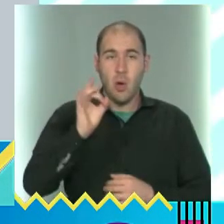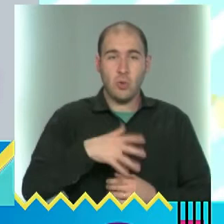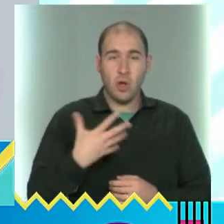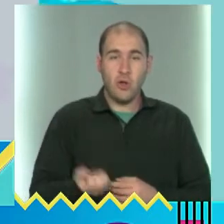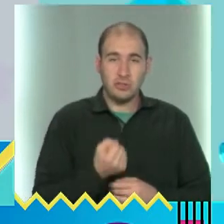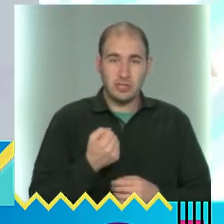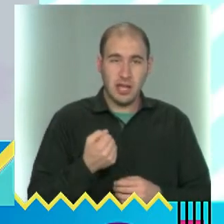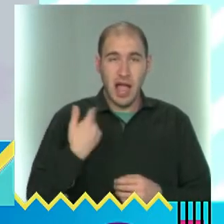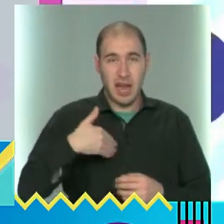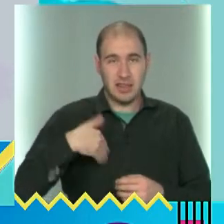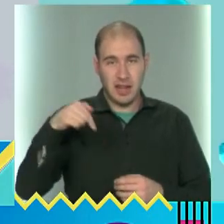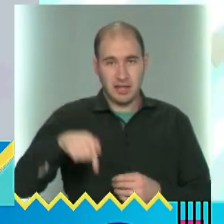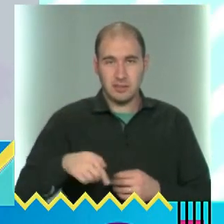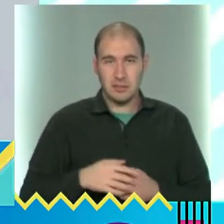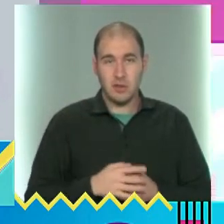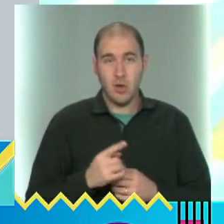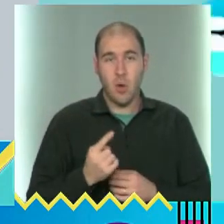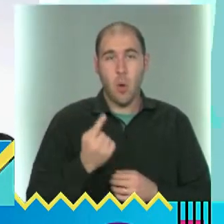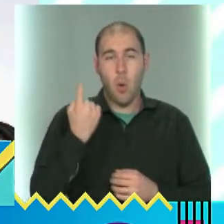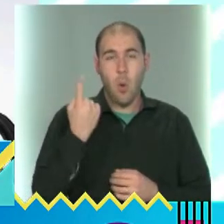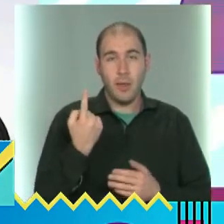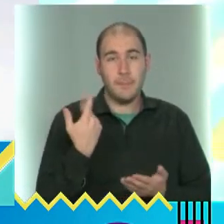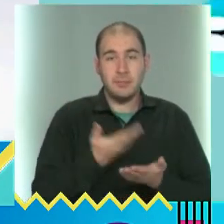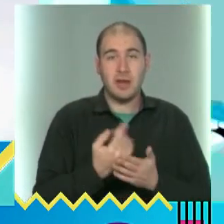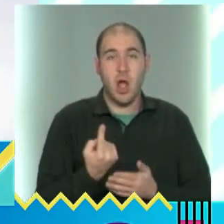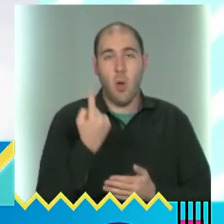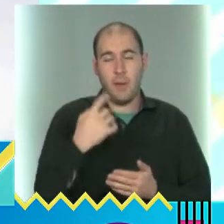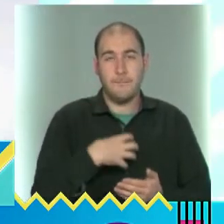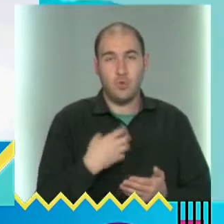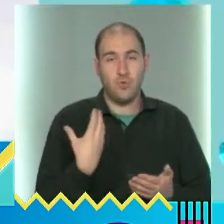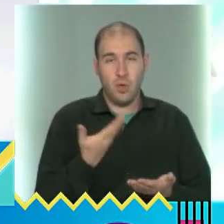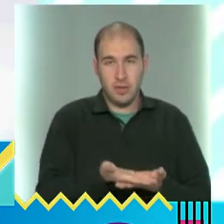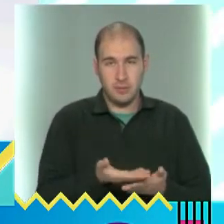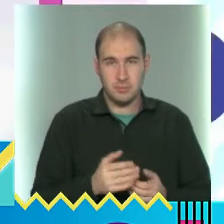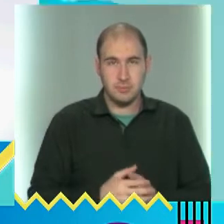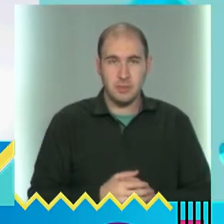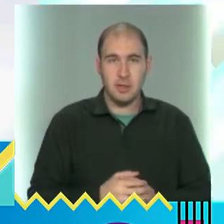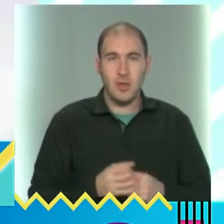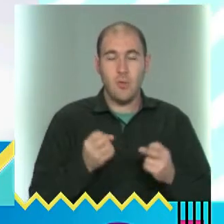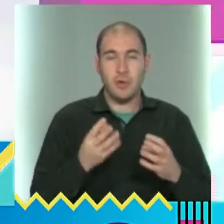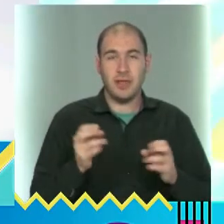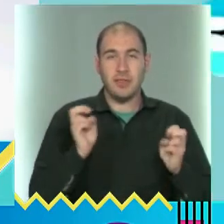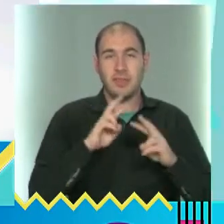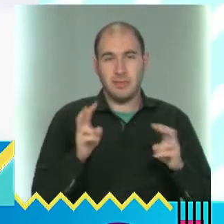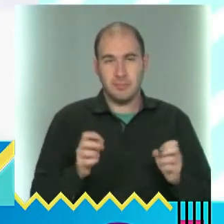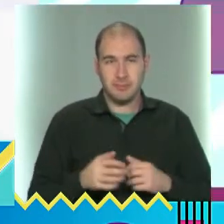logrado introducir acá en Argentina una primer solicitud de patente. Y por cuestiones